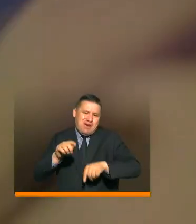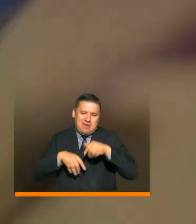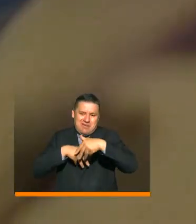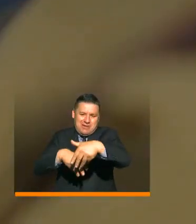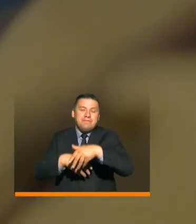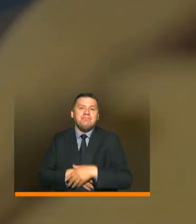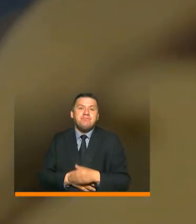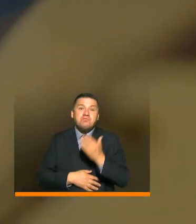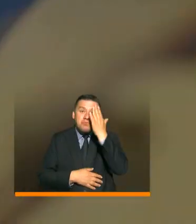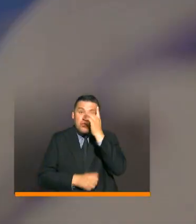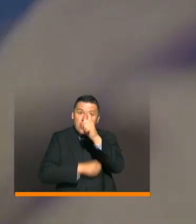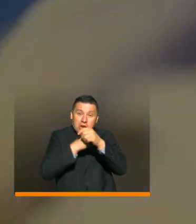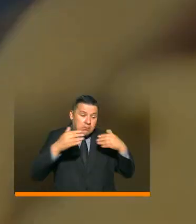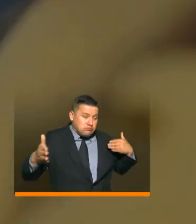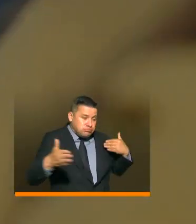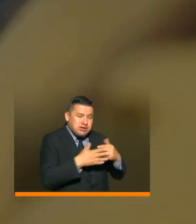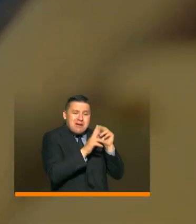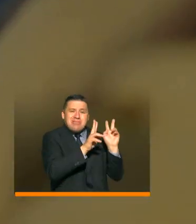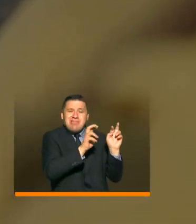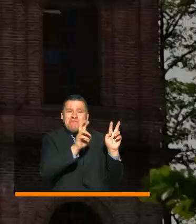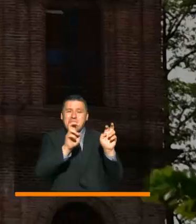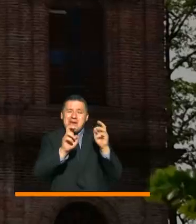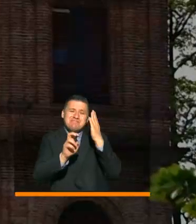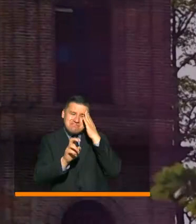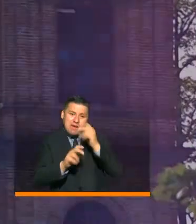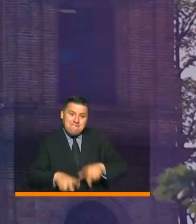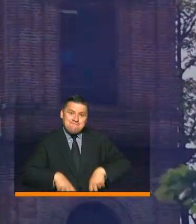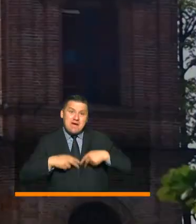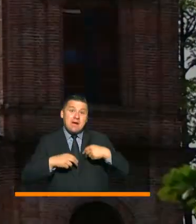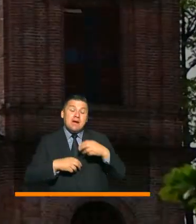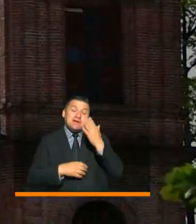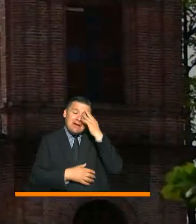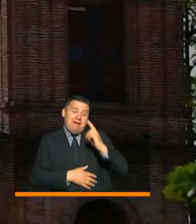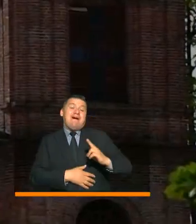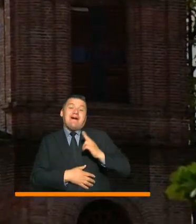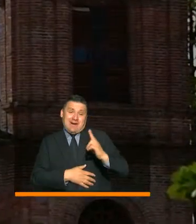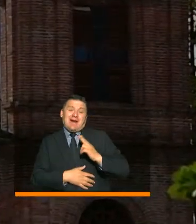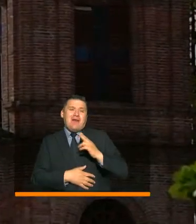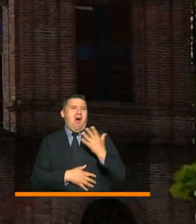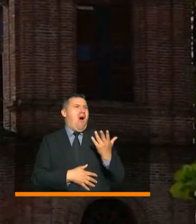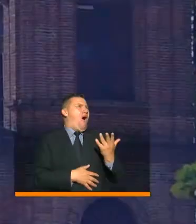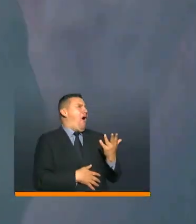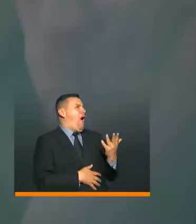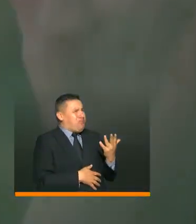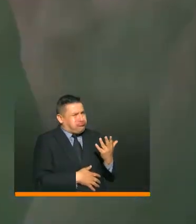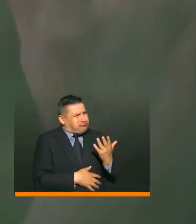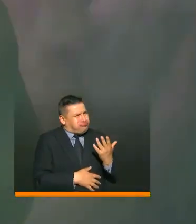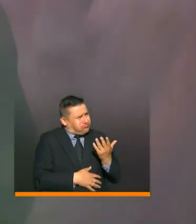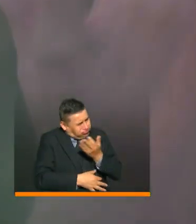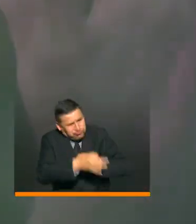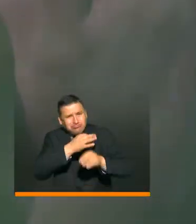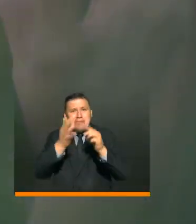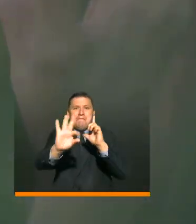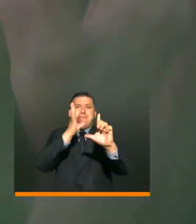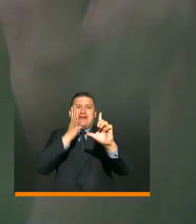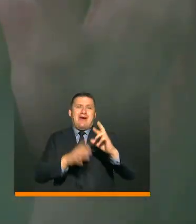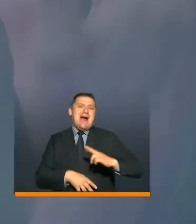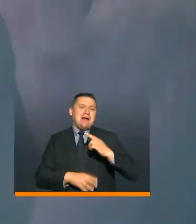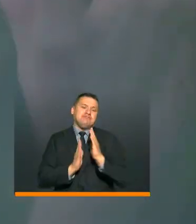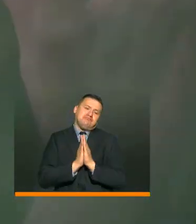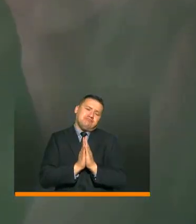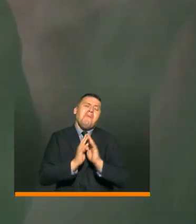hemos hecho durante este año con otros aspectos de nuestras vidas, la religión también la podemos llevar a través de la virtualidad y, de esta